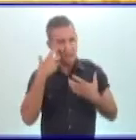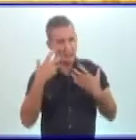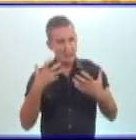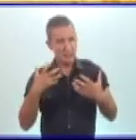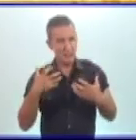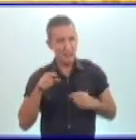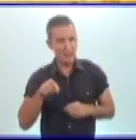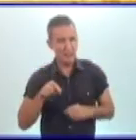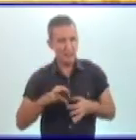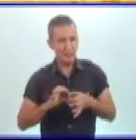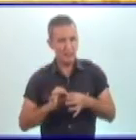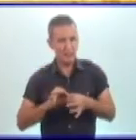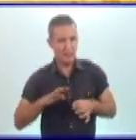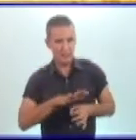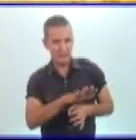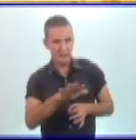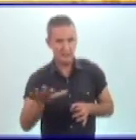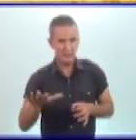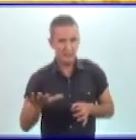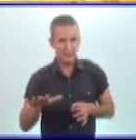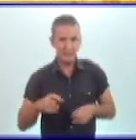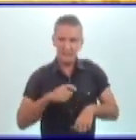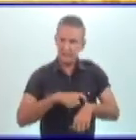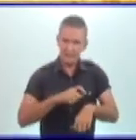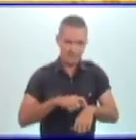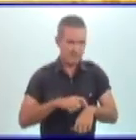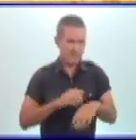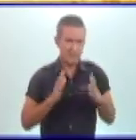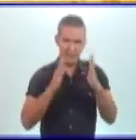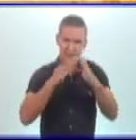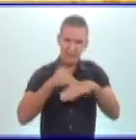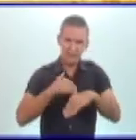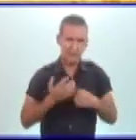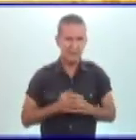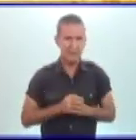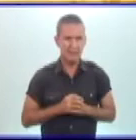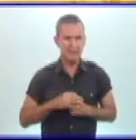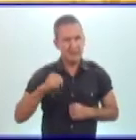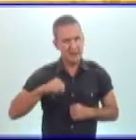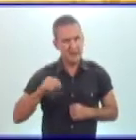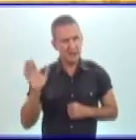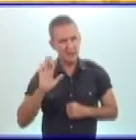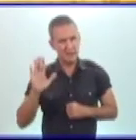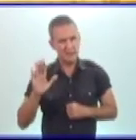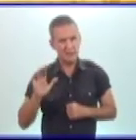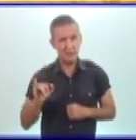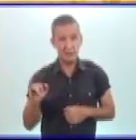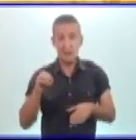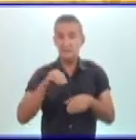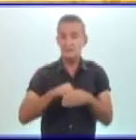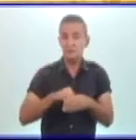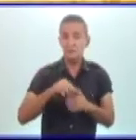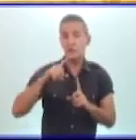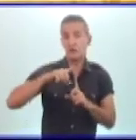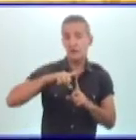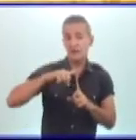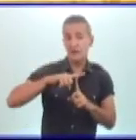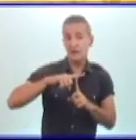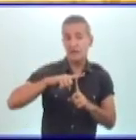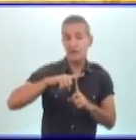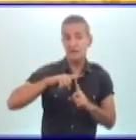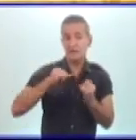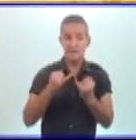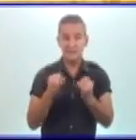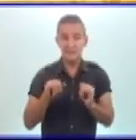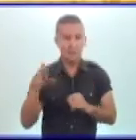¿verdad? Bueno, ahora sí no queda tiempo para más. Importante despedirme con la introducción al estudio individual, pero